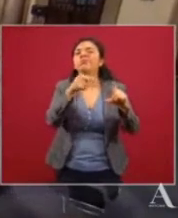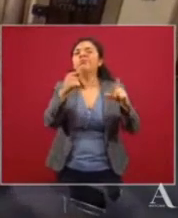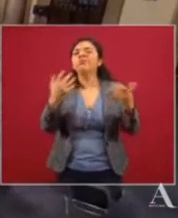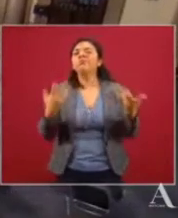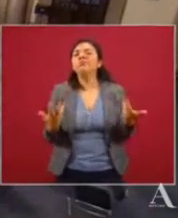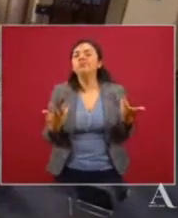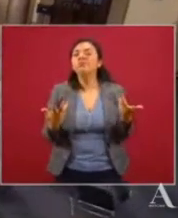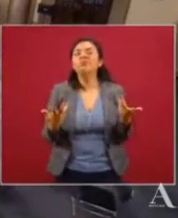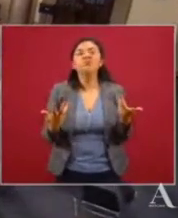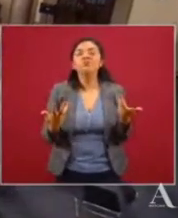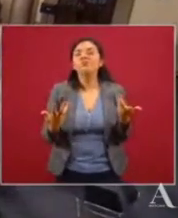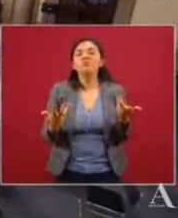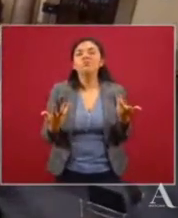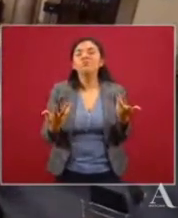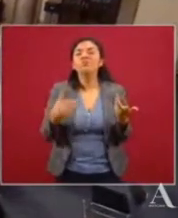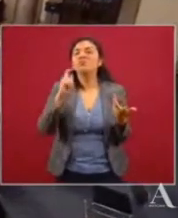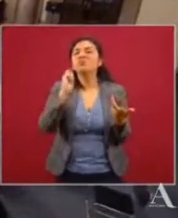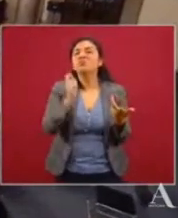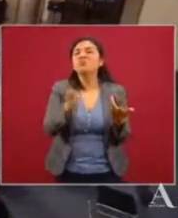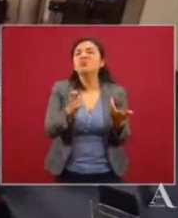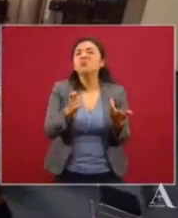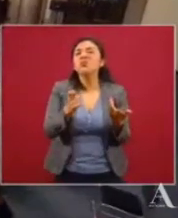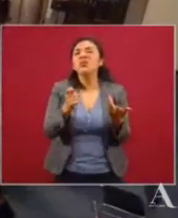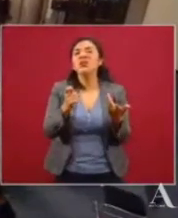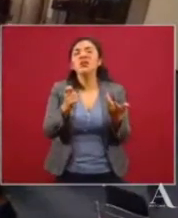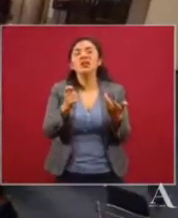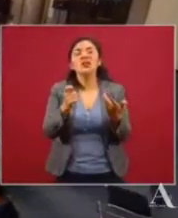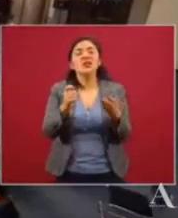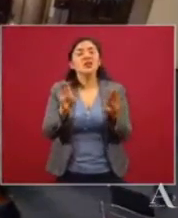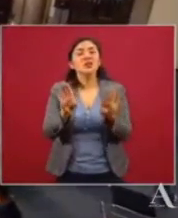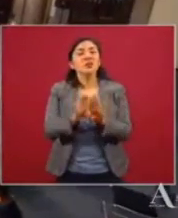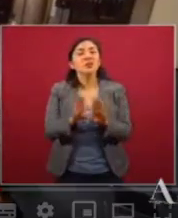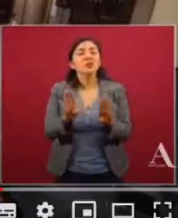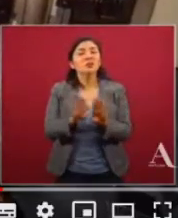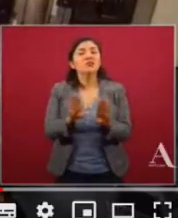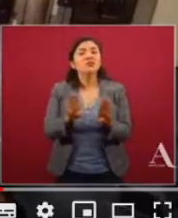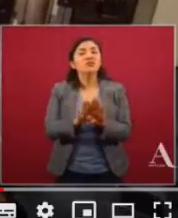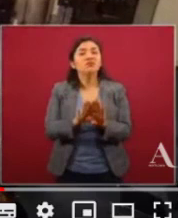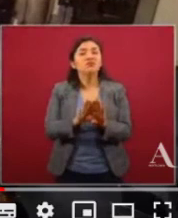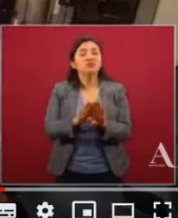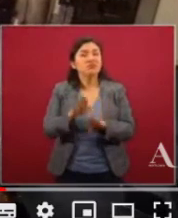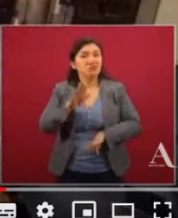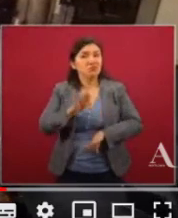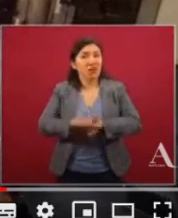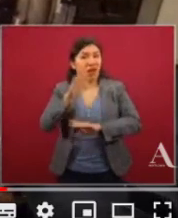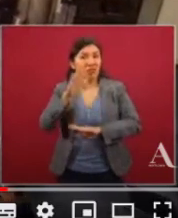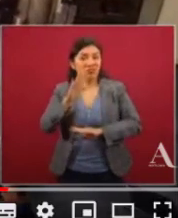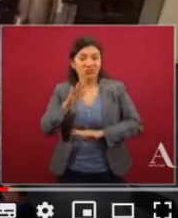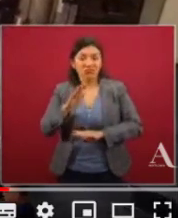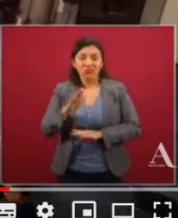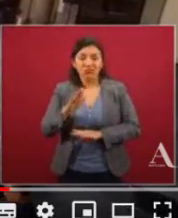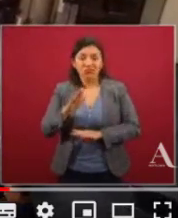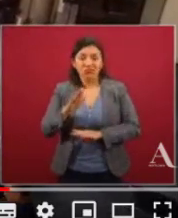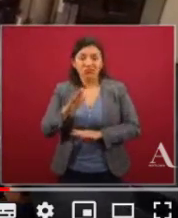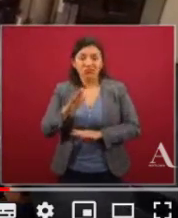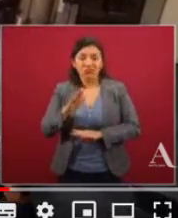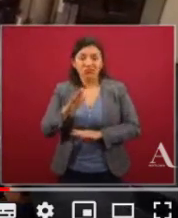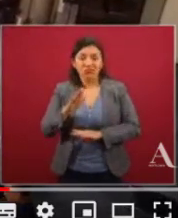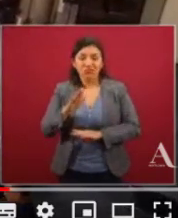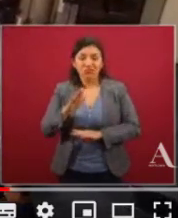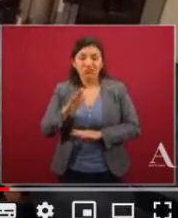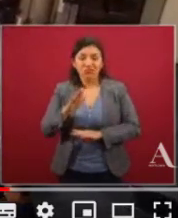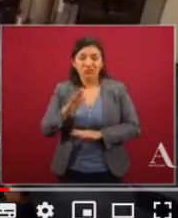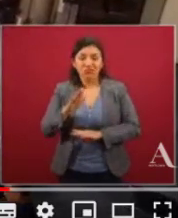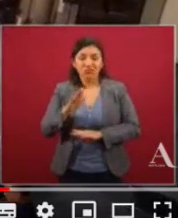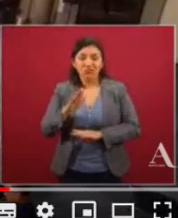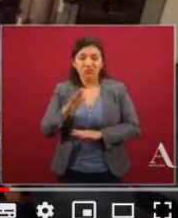este son muy clasistas muy resistas hasta y lo